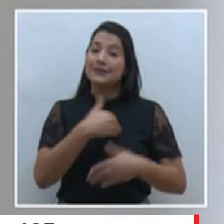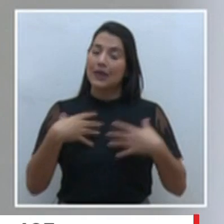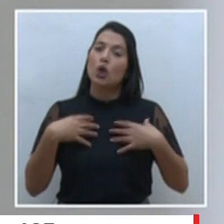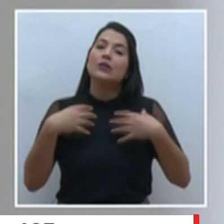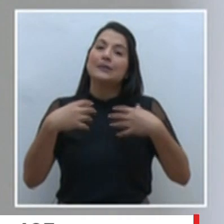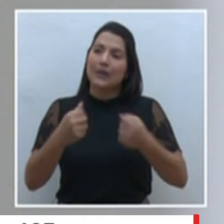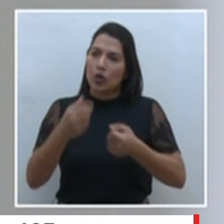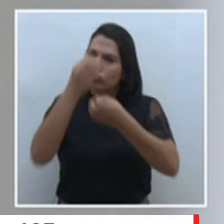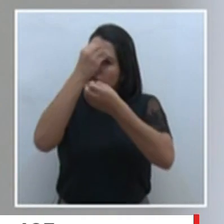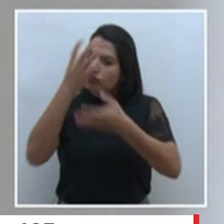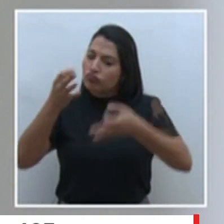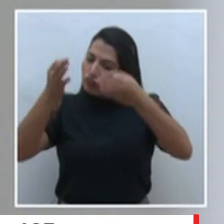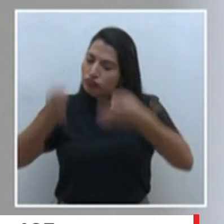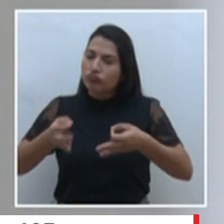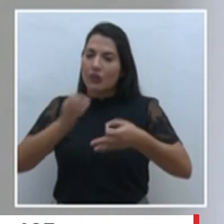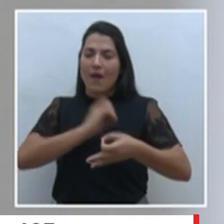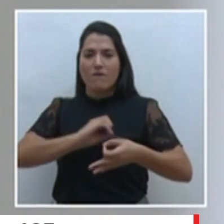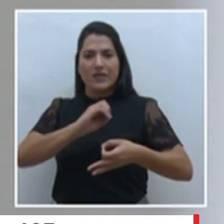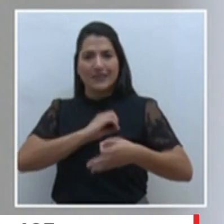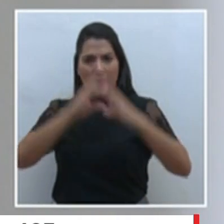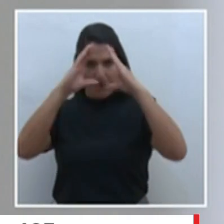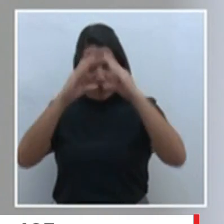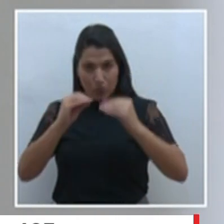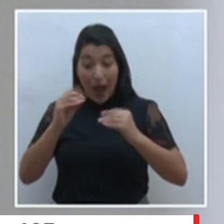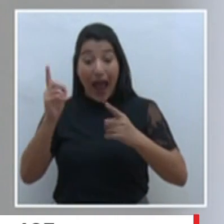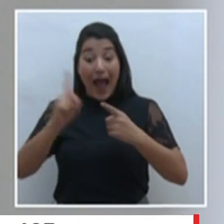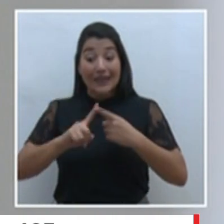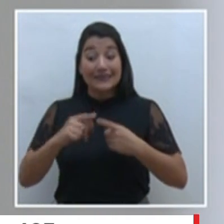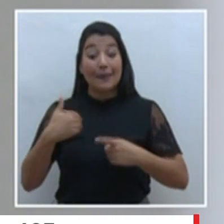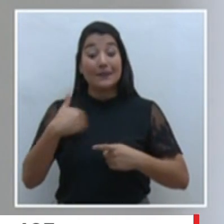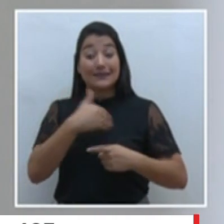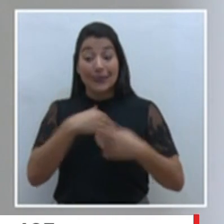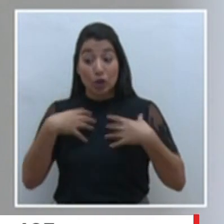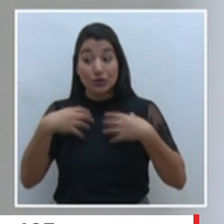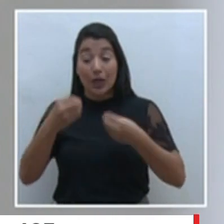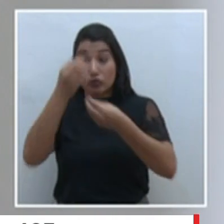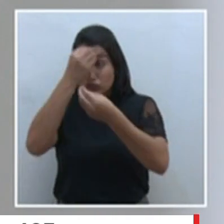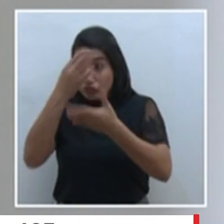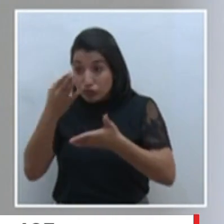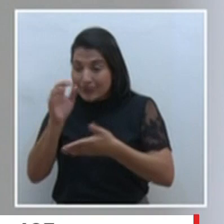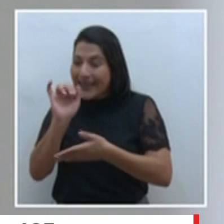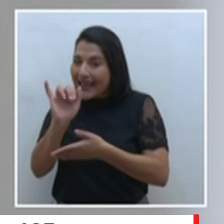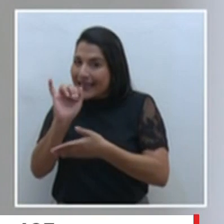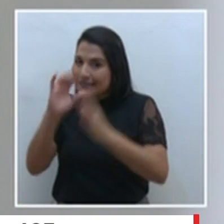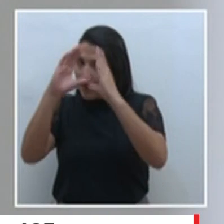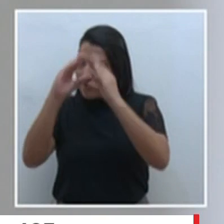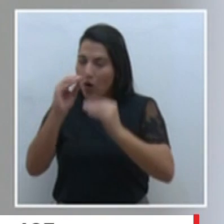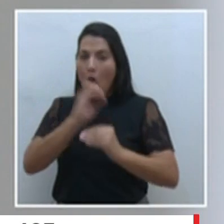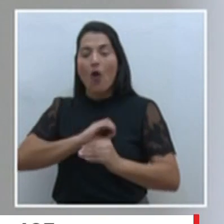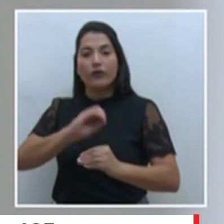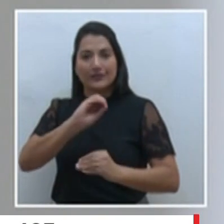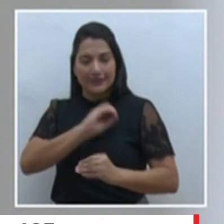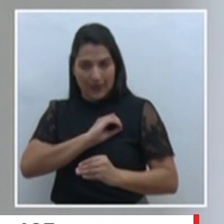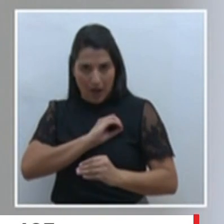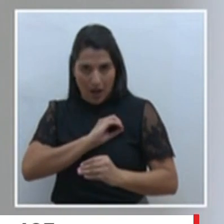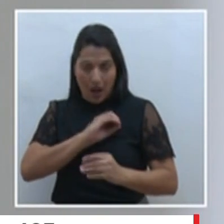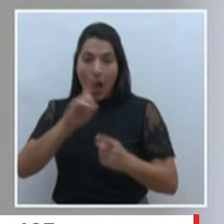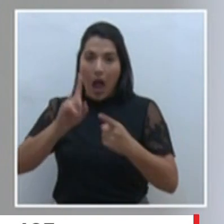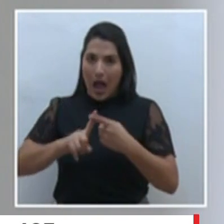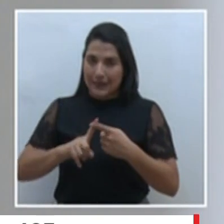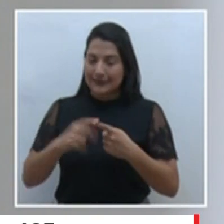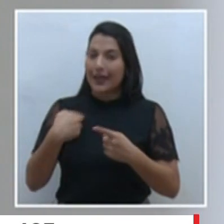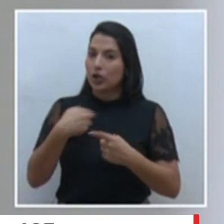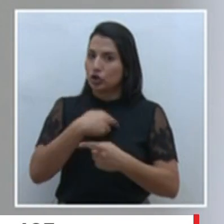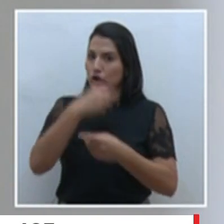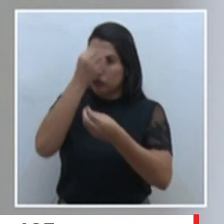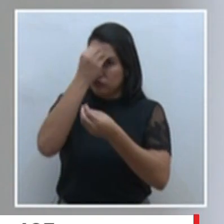oficializa la información, y que hasta que esta no esté dada, pues ese es el dato justamente, el dato oficial cuando se da a